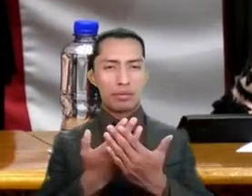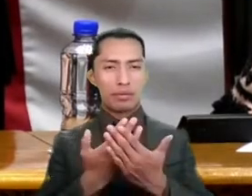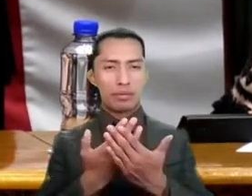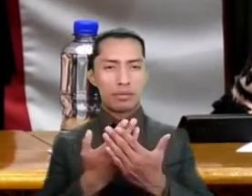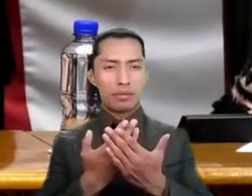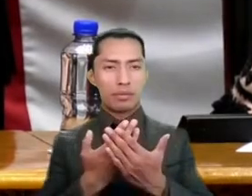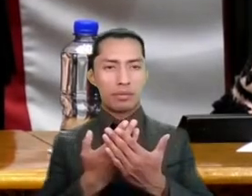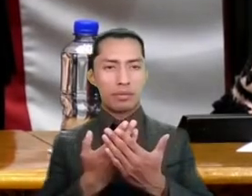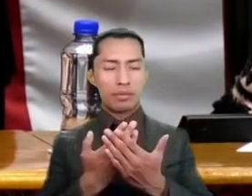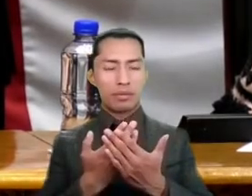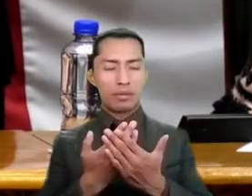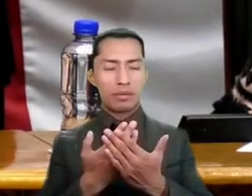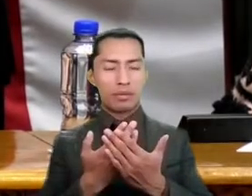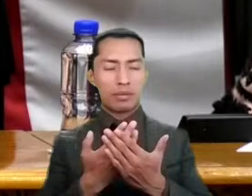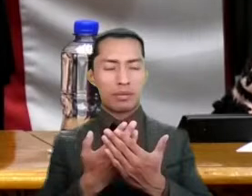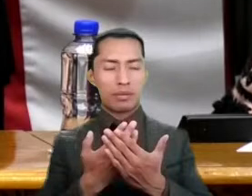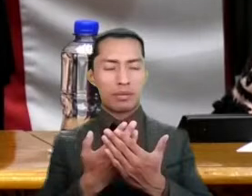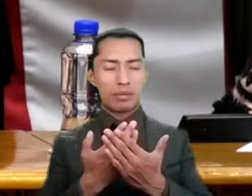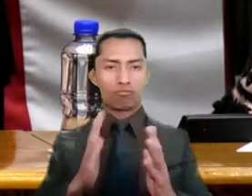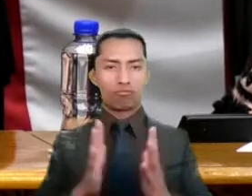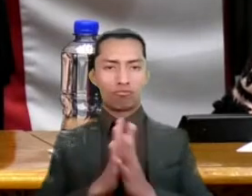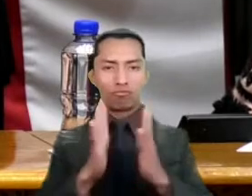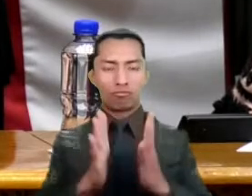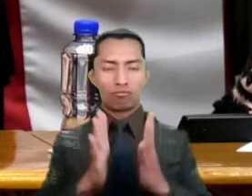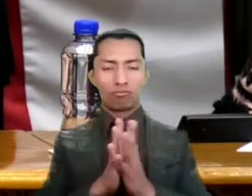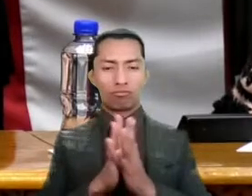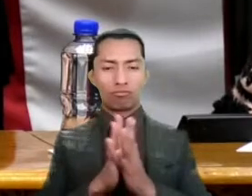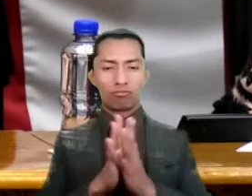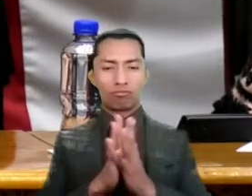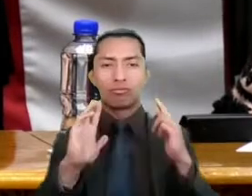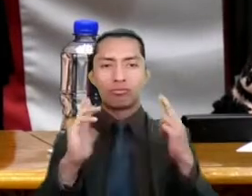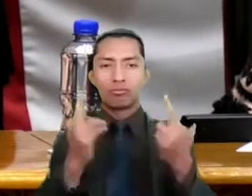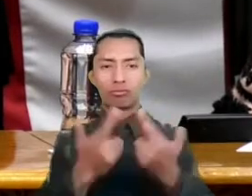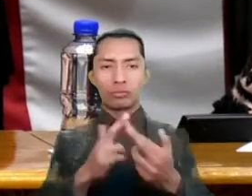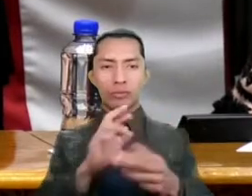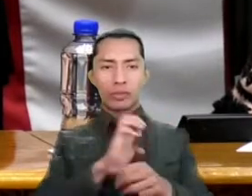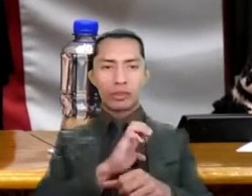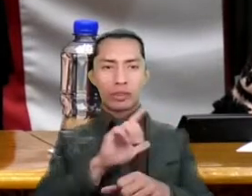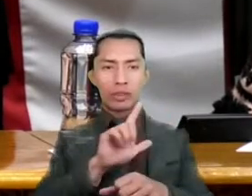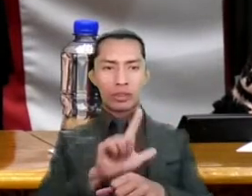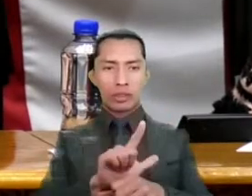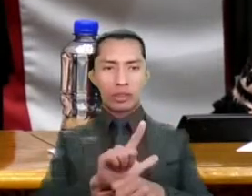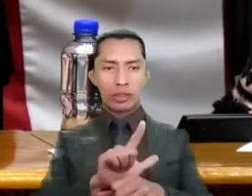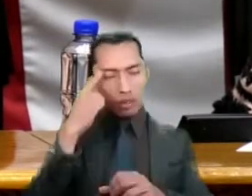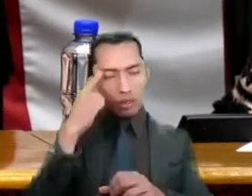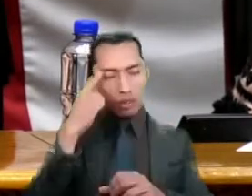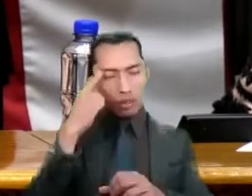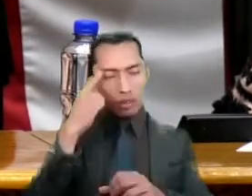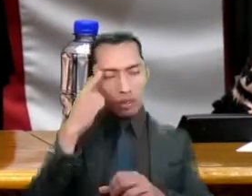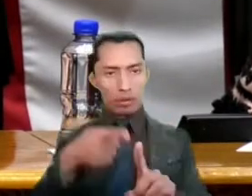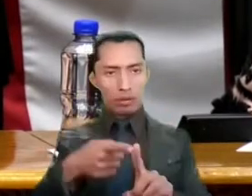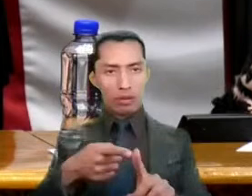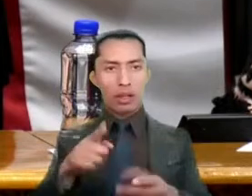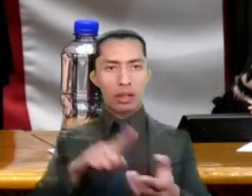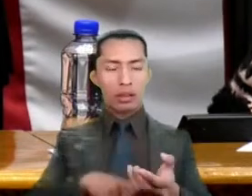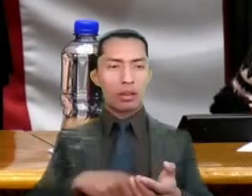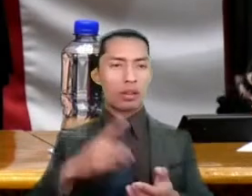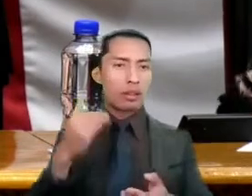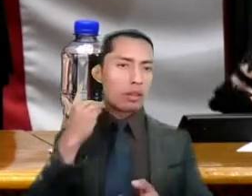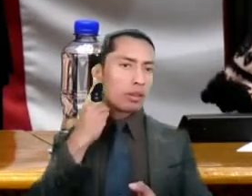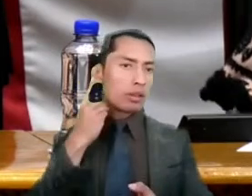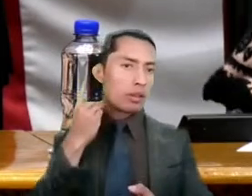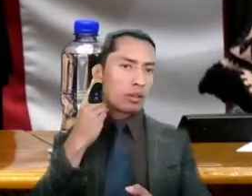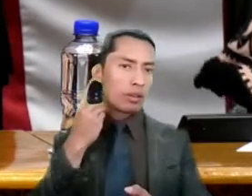estamos participando en esta sesión especial para cumplir con un propósito como legisladores de analizar